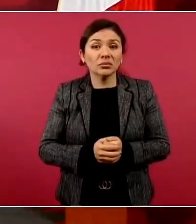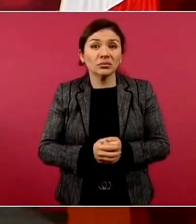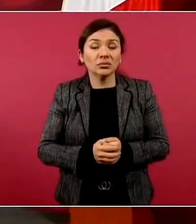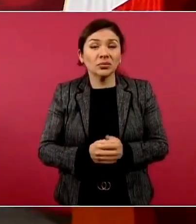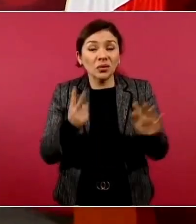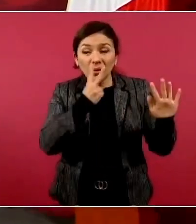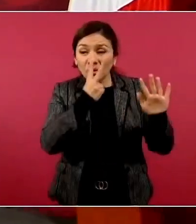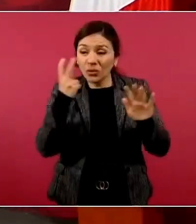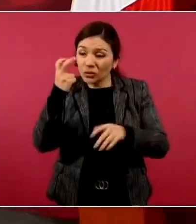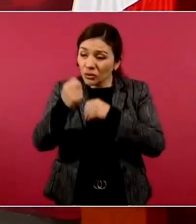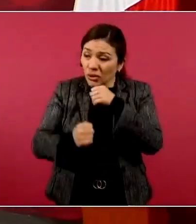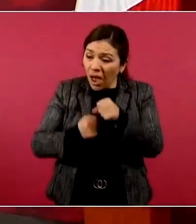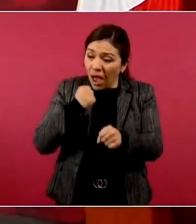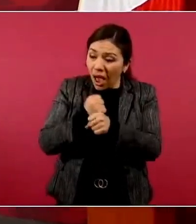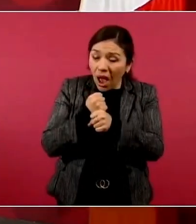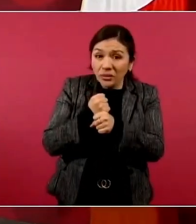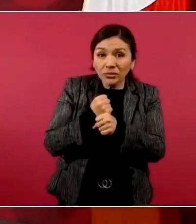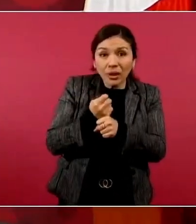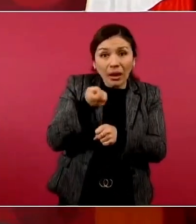2 siglos.